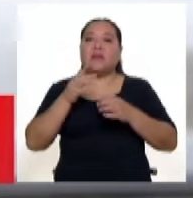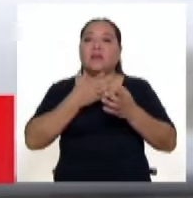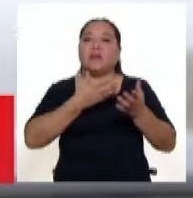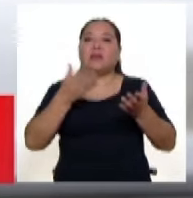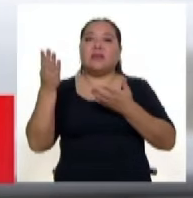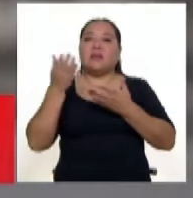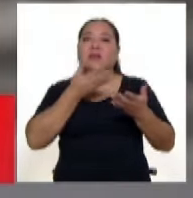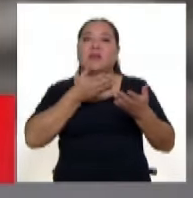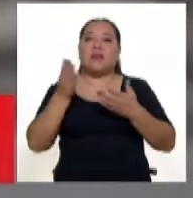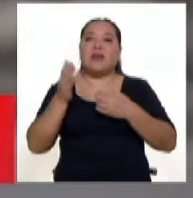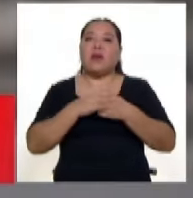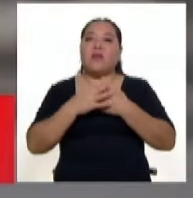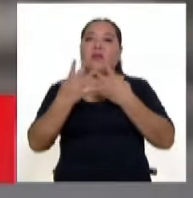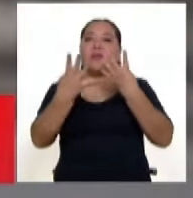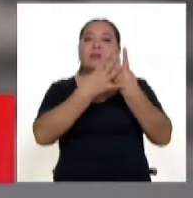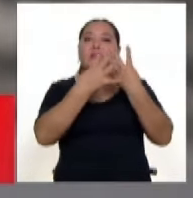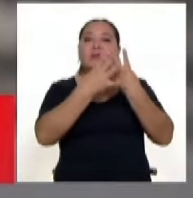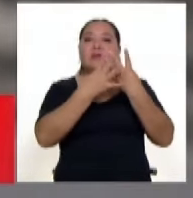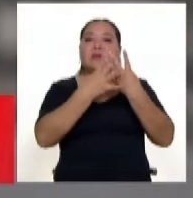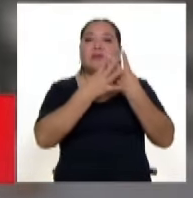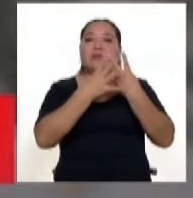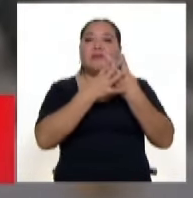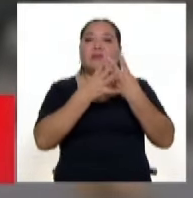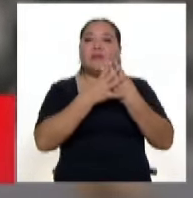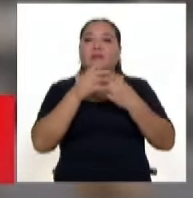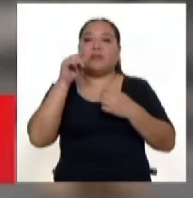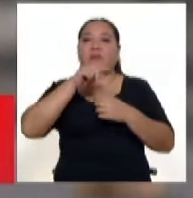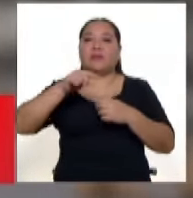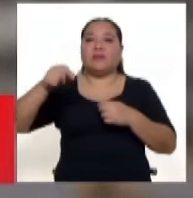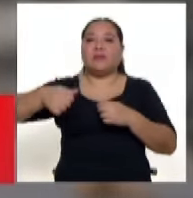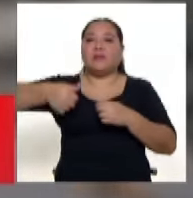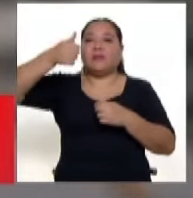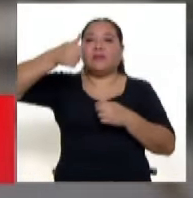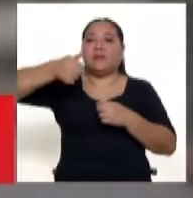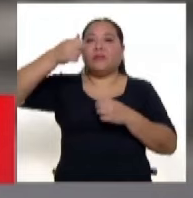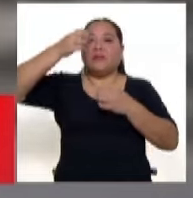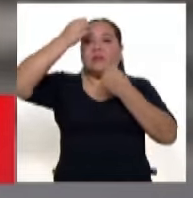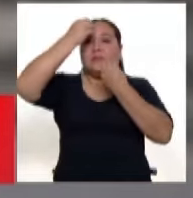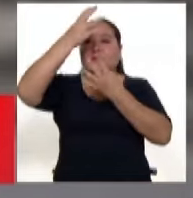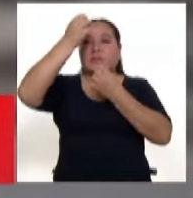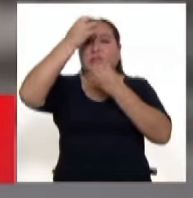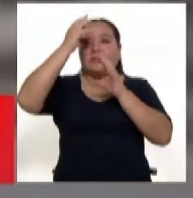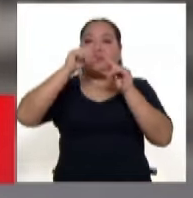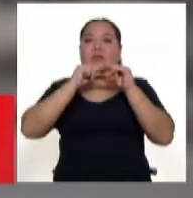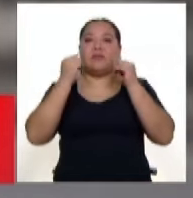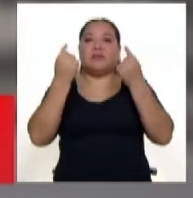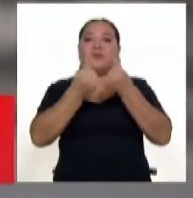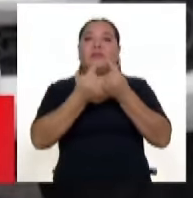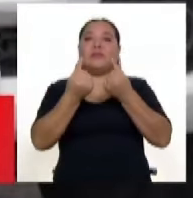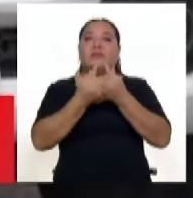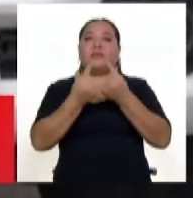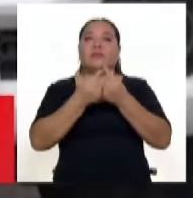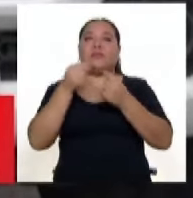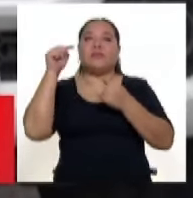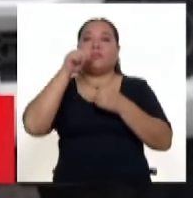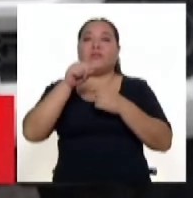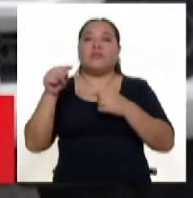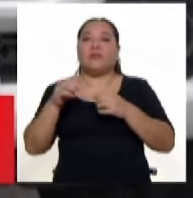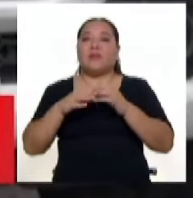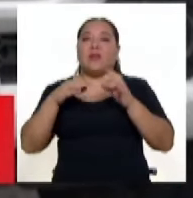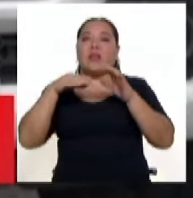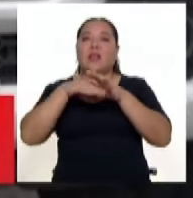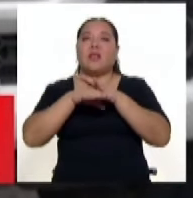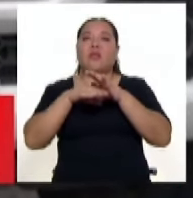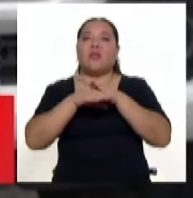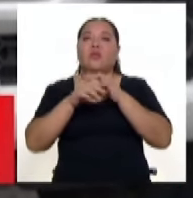penitenciaría tras ser capturados en flagrancia. Las autoridades informaron que el grupo criminal operaba desde un centro